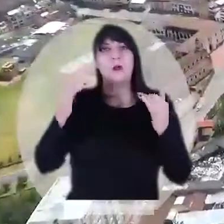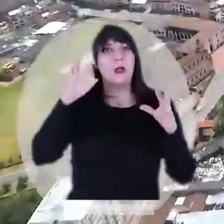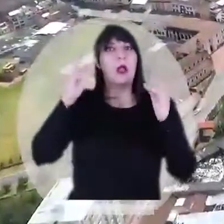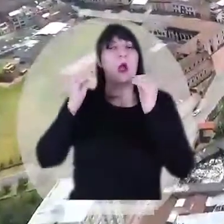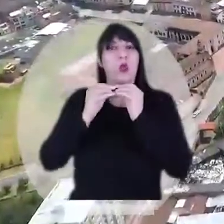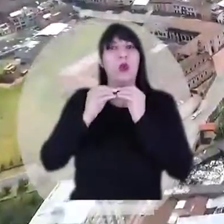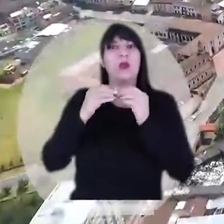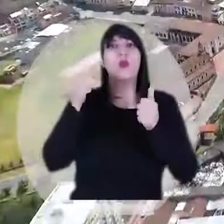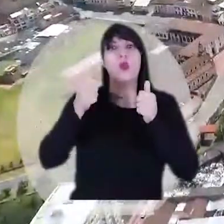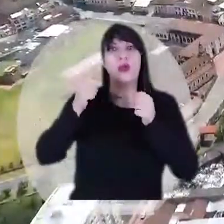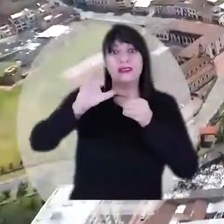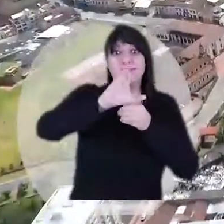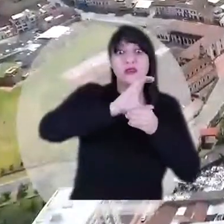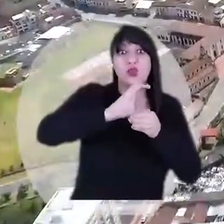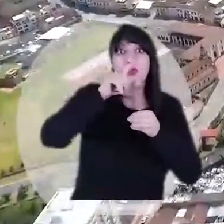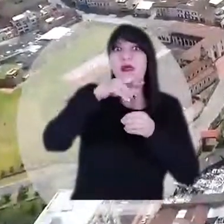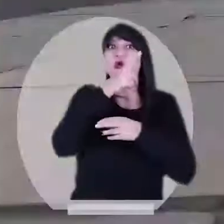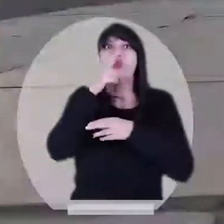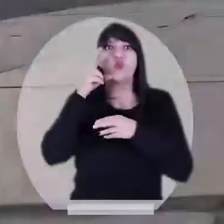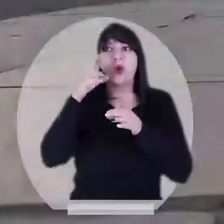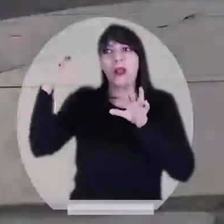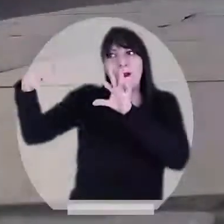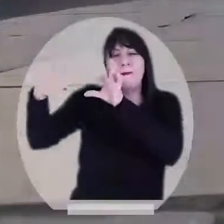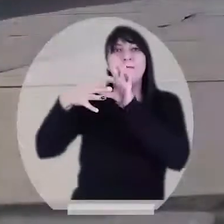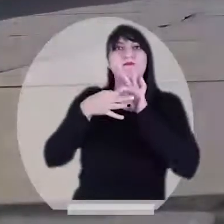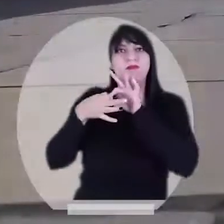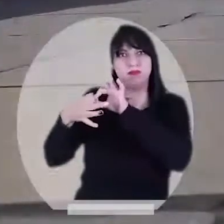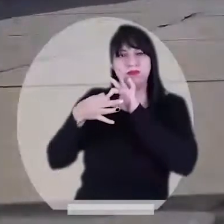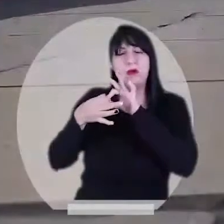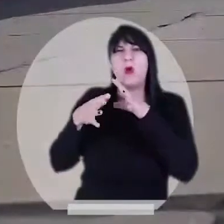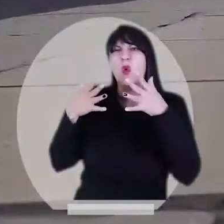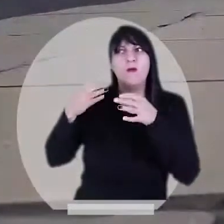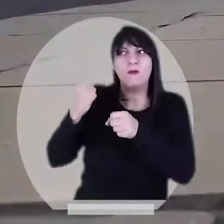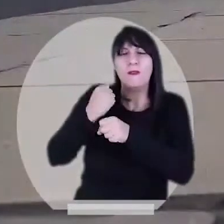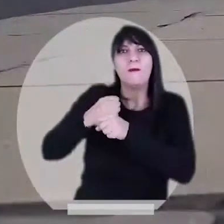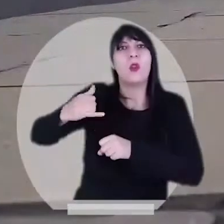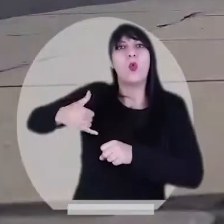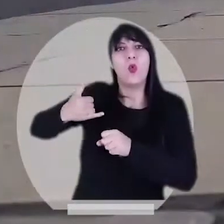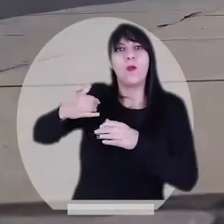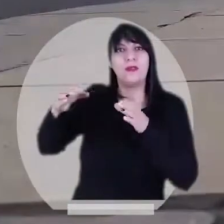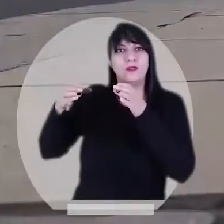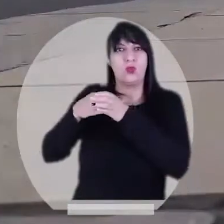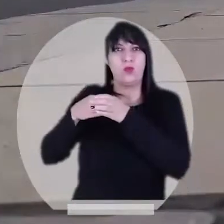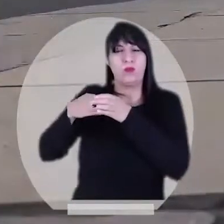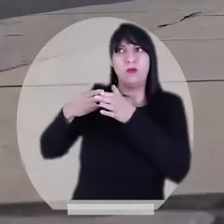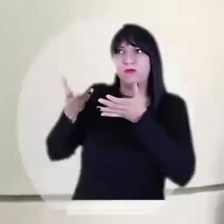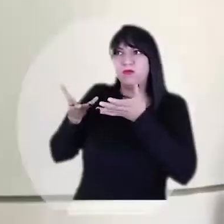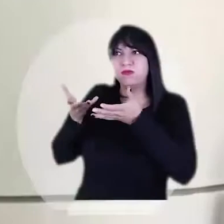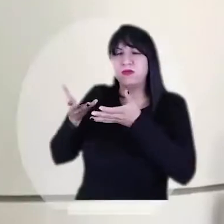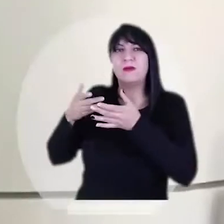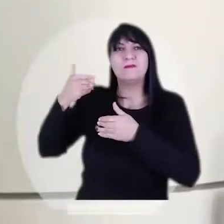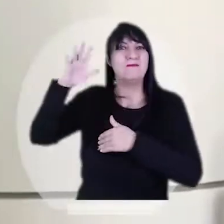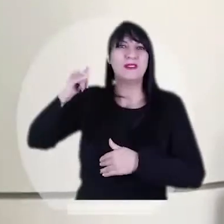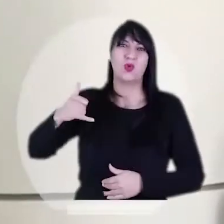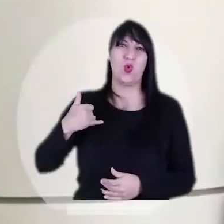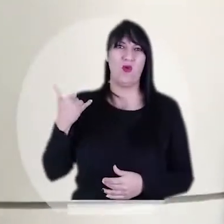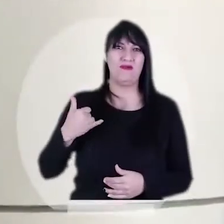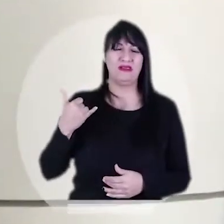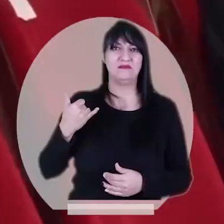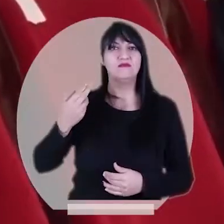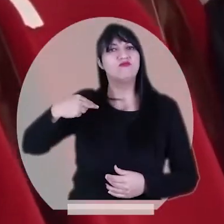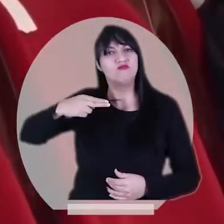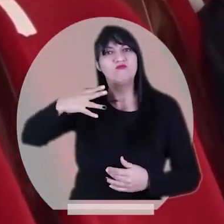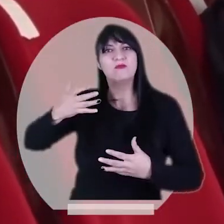rural, teniendo en cuenta que ambos sectores son muy importantes para nuestro municipio, sobre todo con la juventud. Es hacer todo